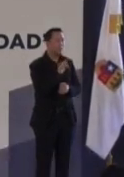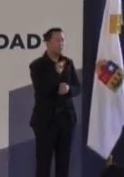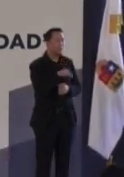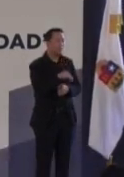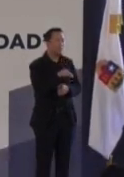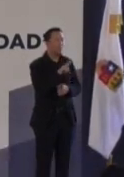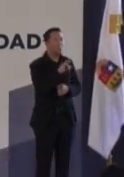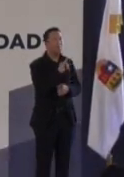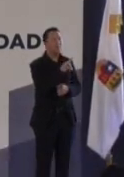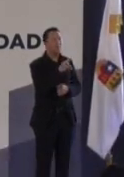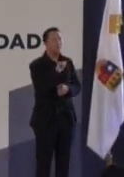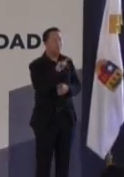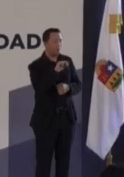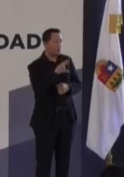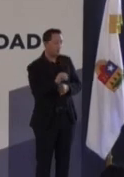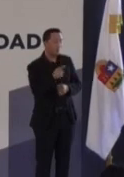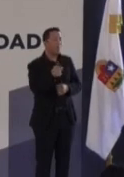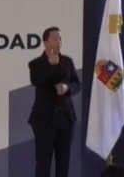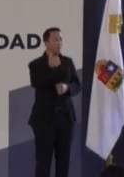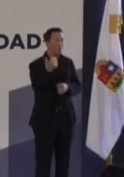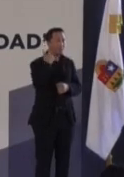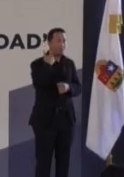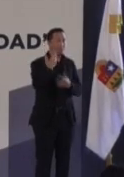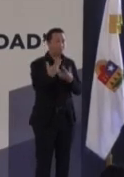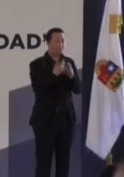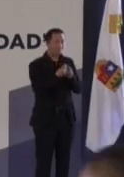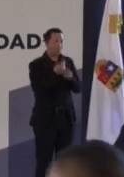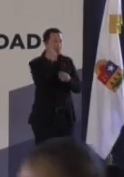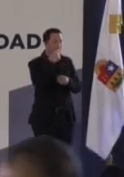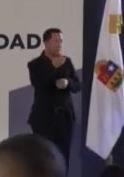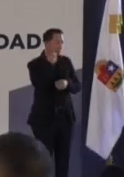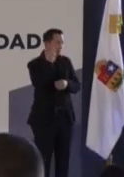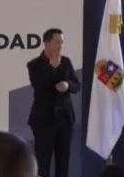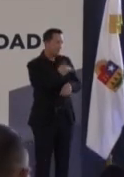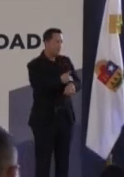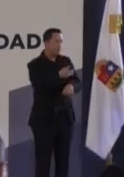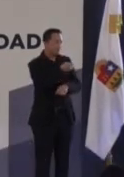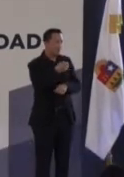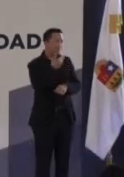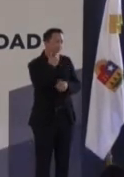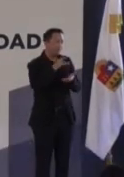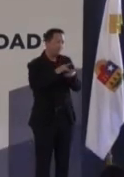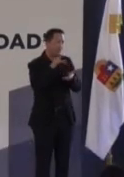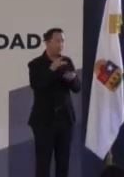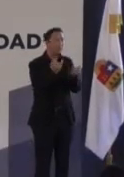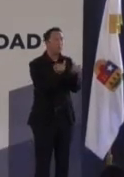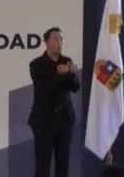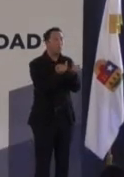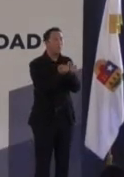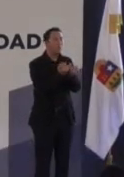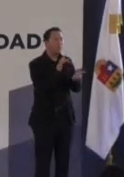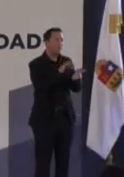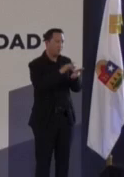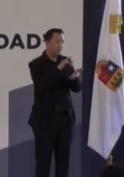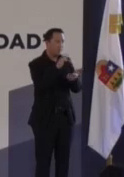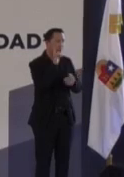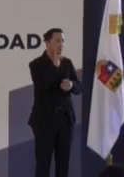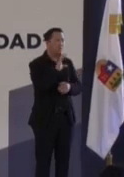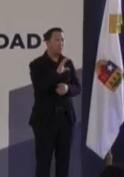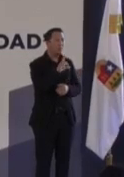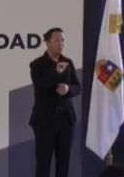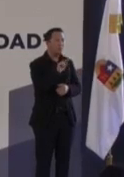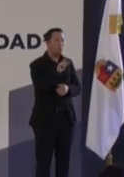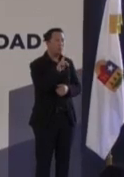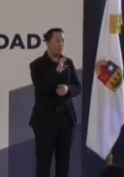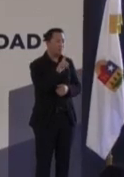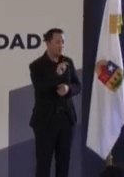favor de acercarse con nosotros a esta ponencia. Agradezco también la asistencia de la maestra Claudette,